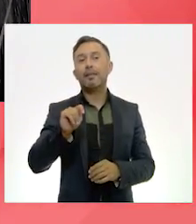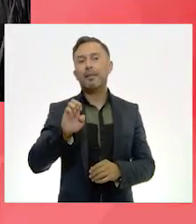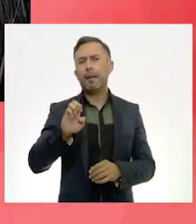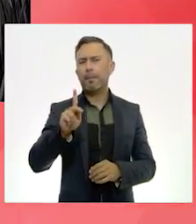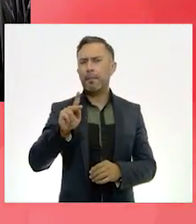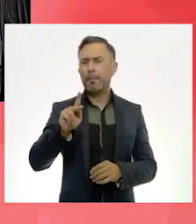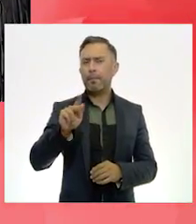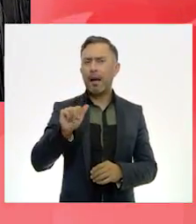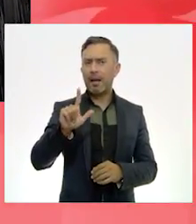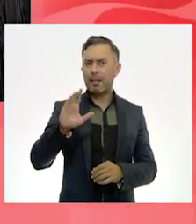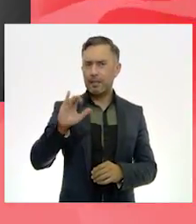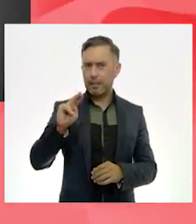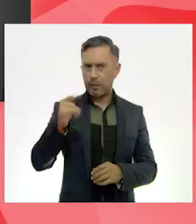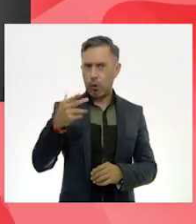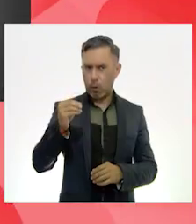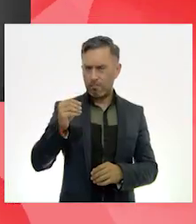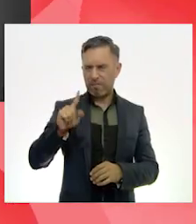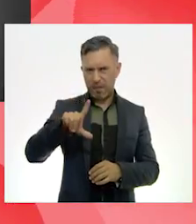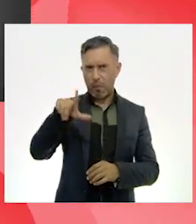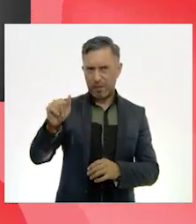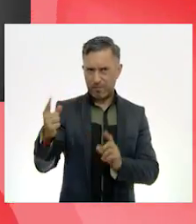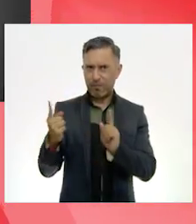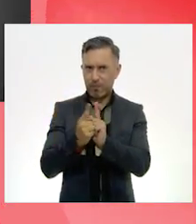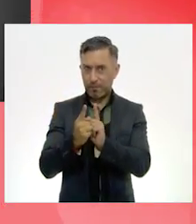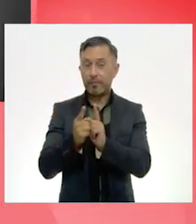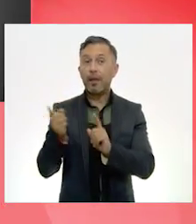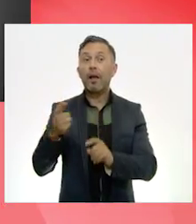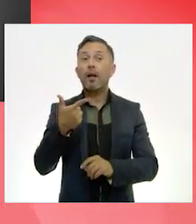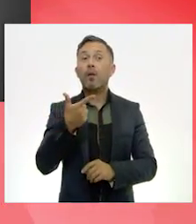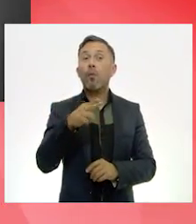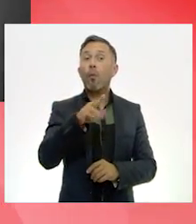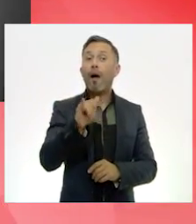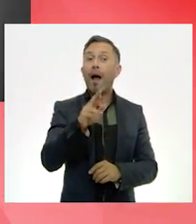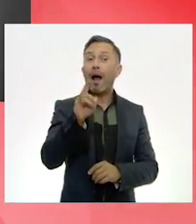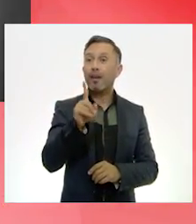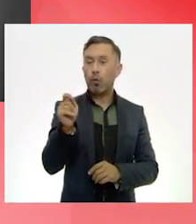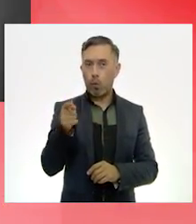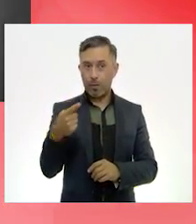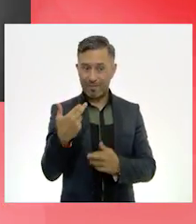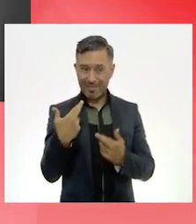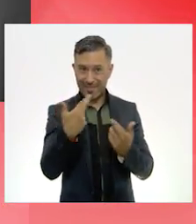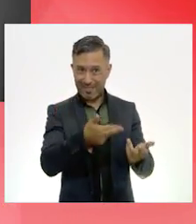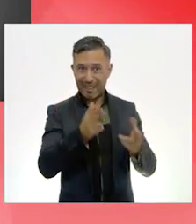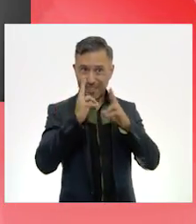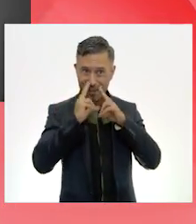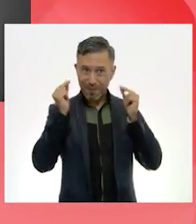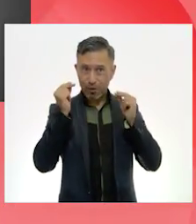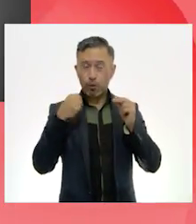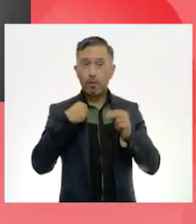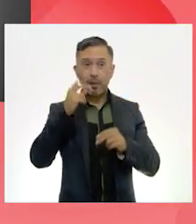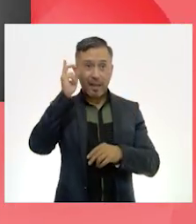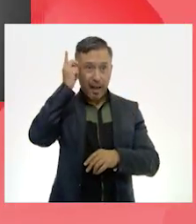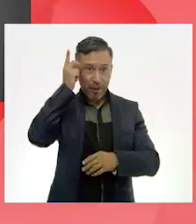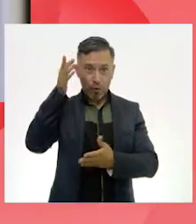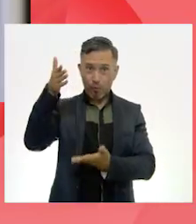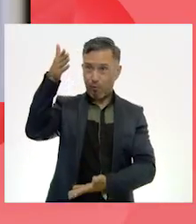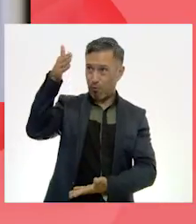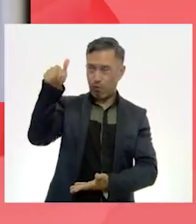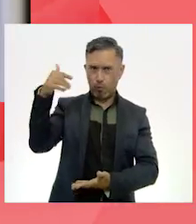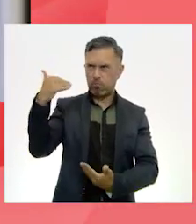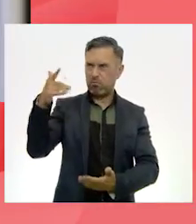En Tepalcingo, Guajardo le regala a Emiliano Zapata un caballo un alazán, el as de oros,